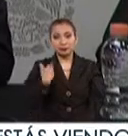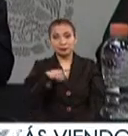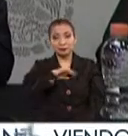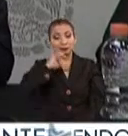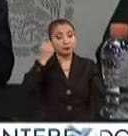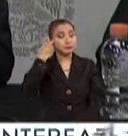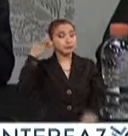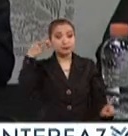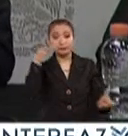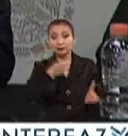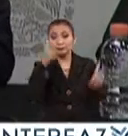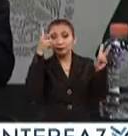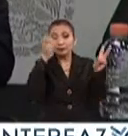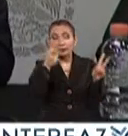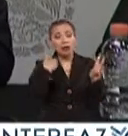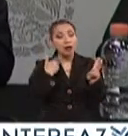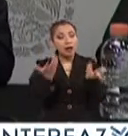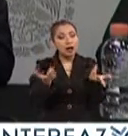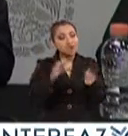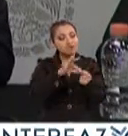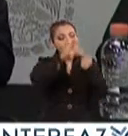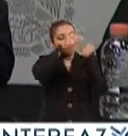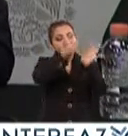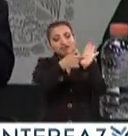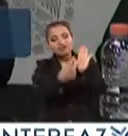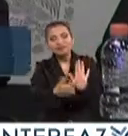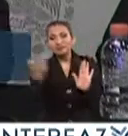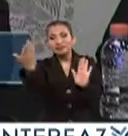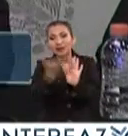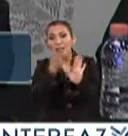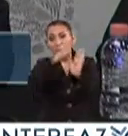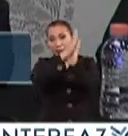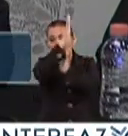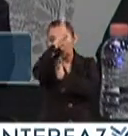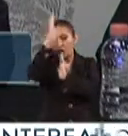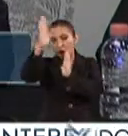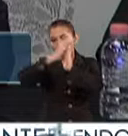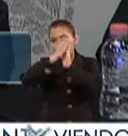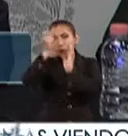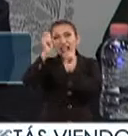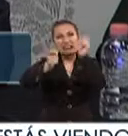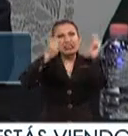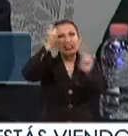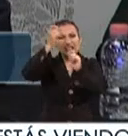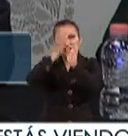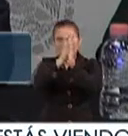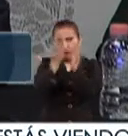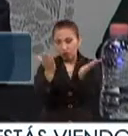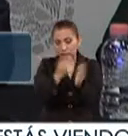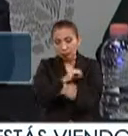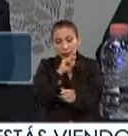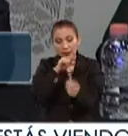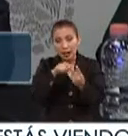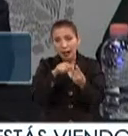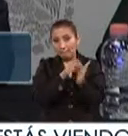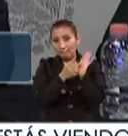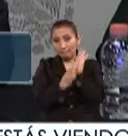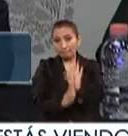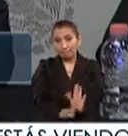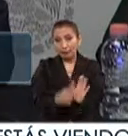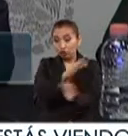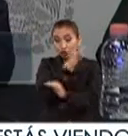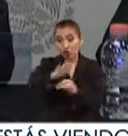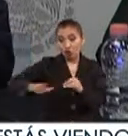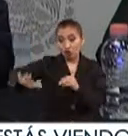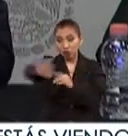poner primero énfasis en la parte bibliográfica, como corresponde. Vamos a presentarles a